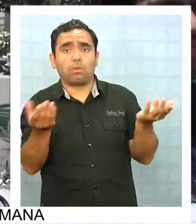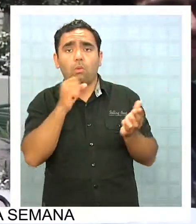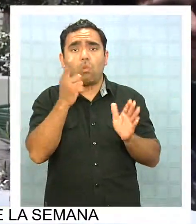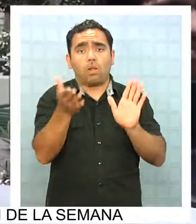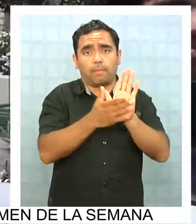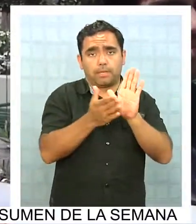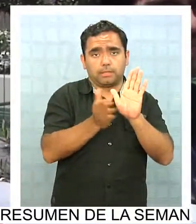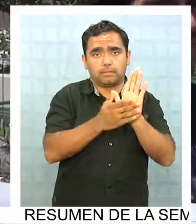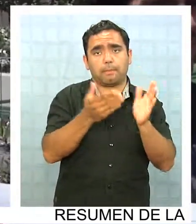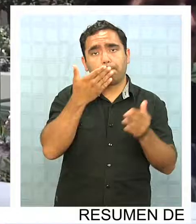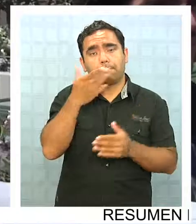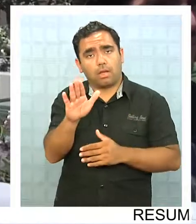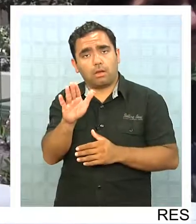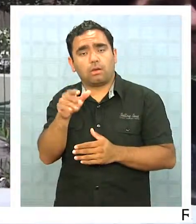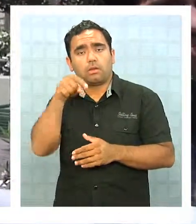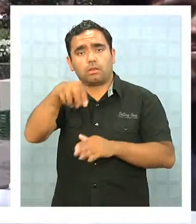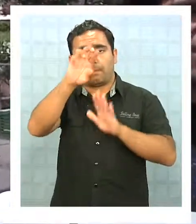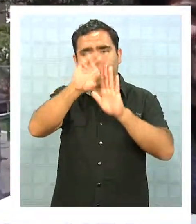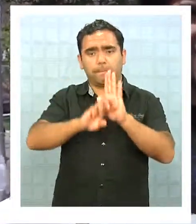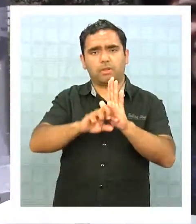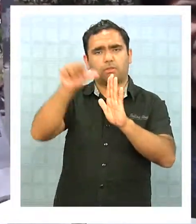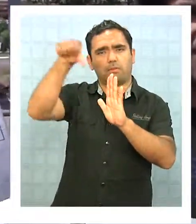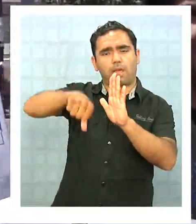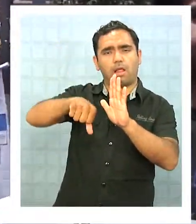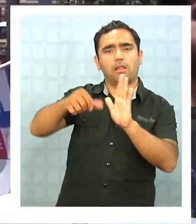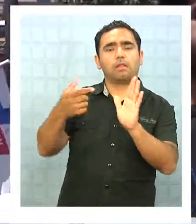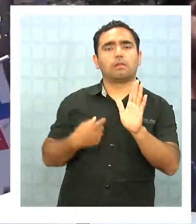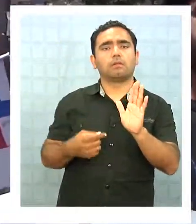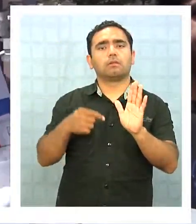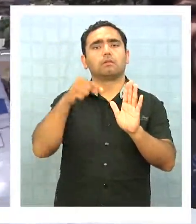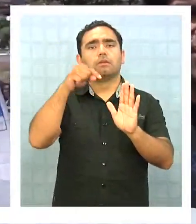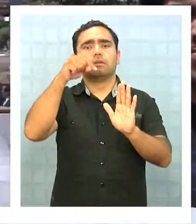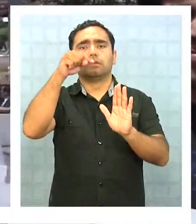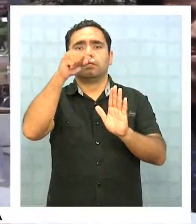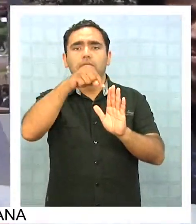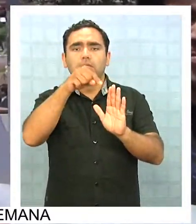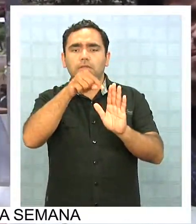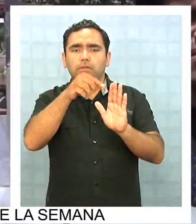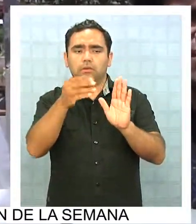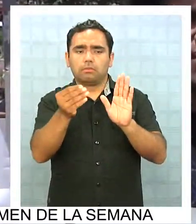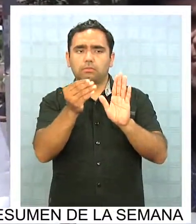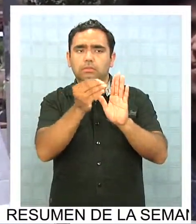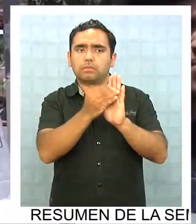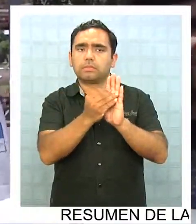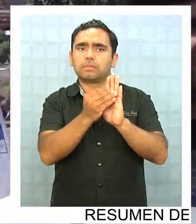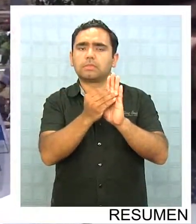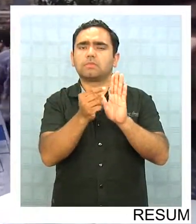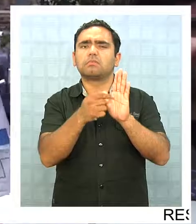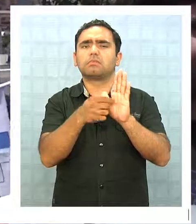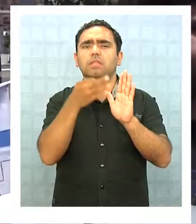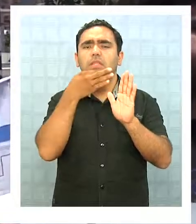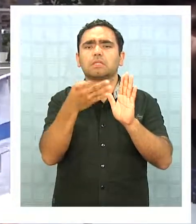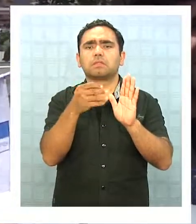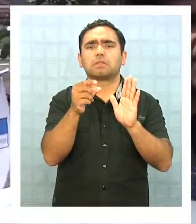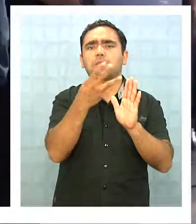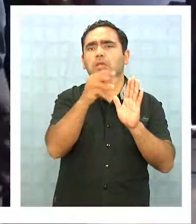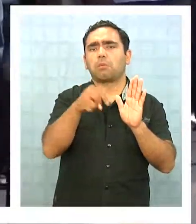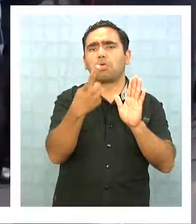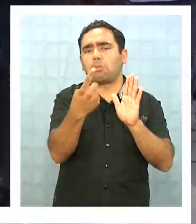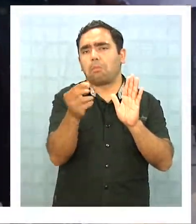gobierno respecto a mejoras de este mal proyecto que ha presentado, el cual básicamente el reajuste que ofreció para los trabajadores era bastante